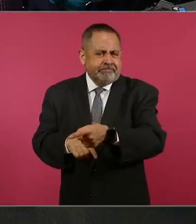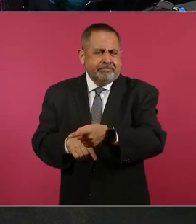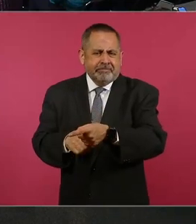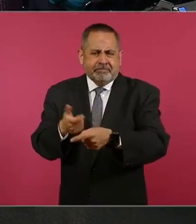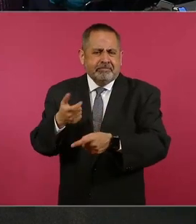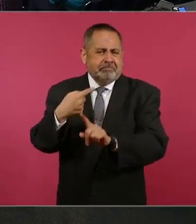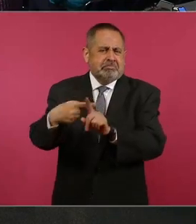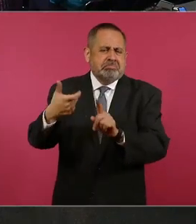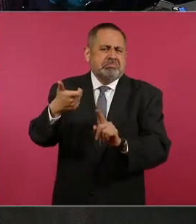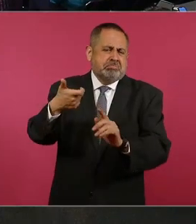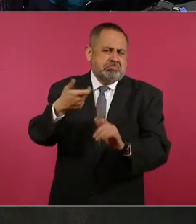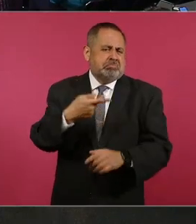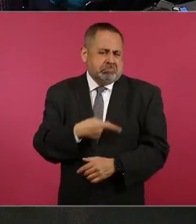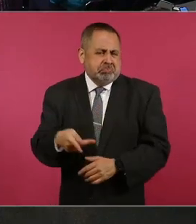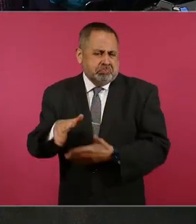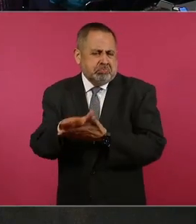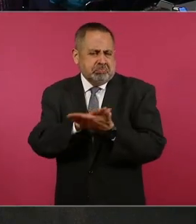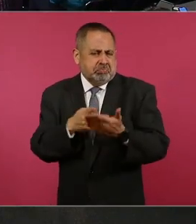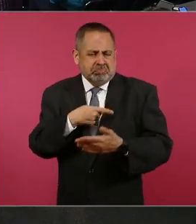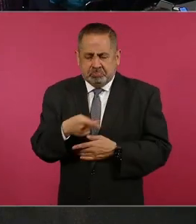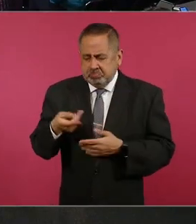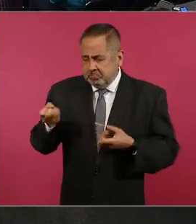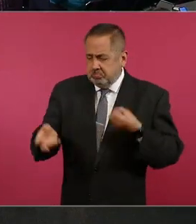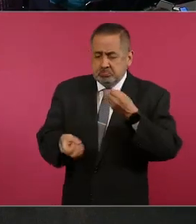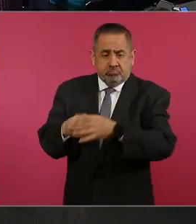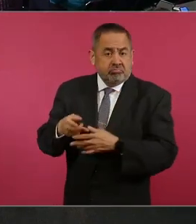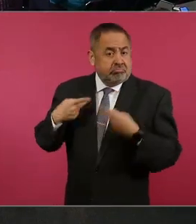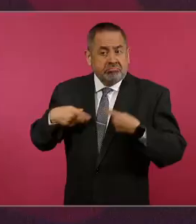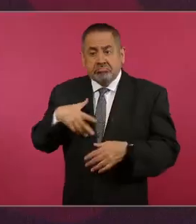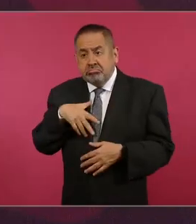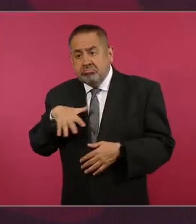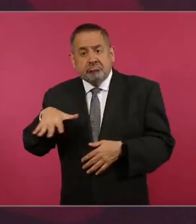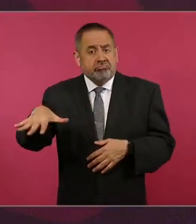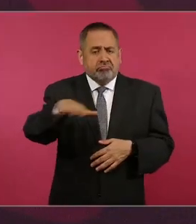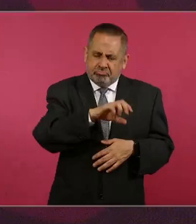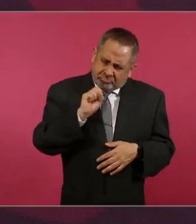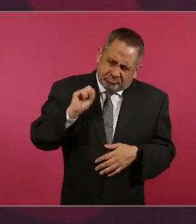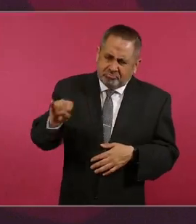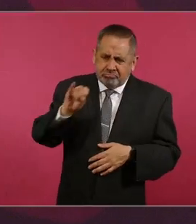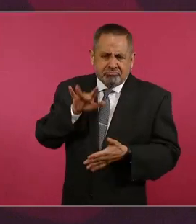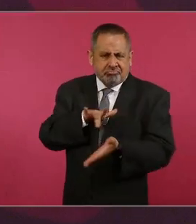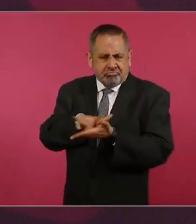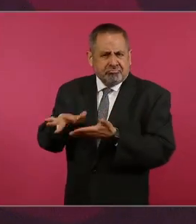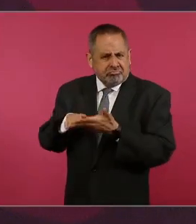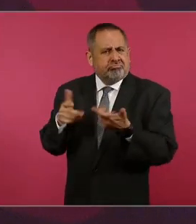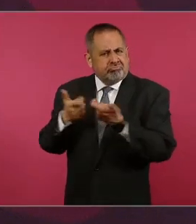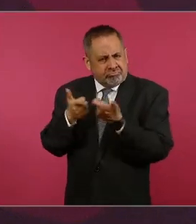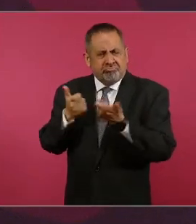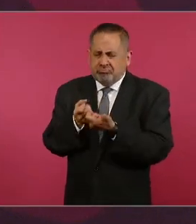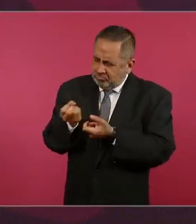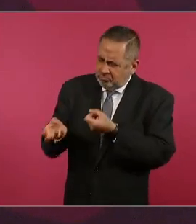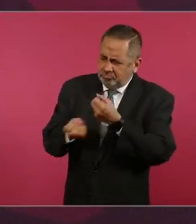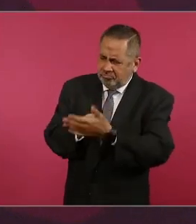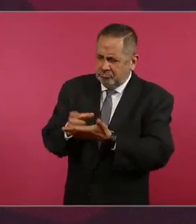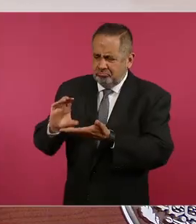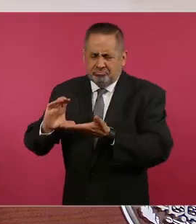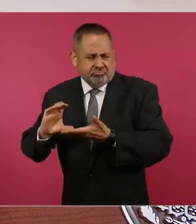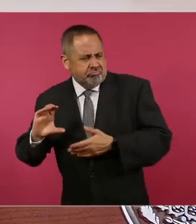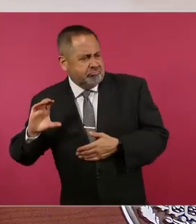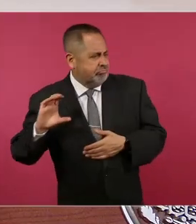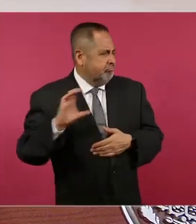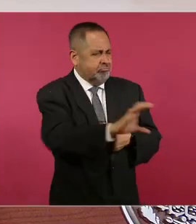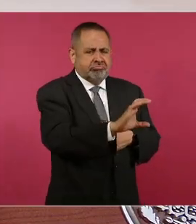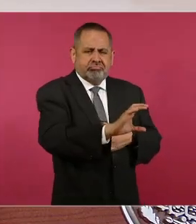clases medias bajas. Fue el pueblo raso el que apoyó y cooperó con el gobierno para el pago